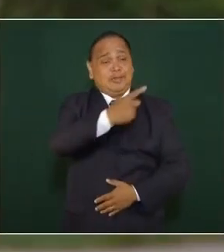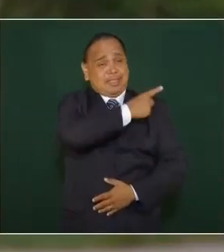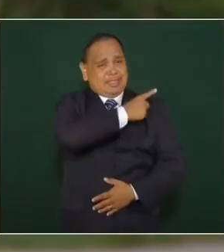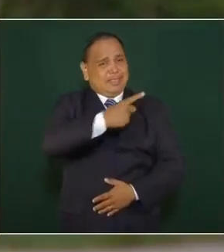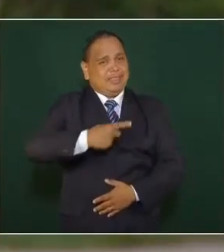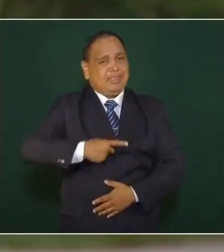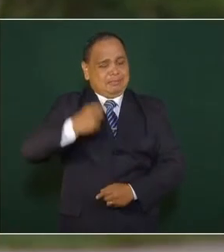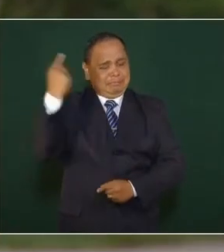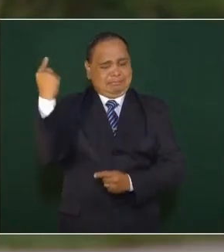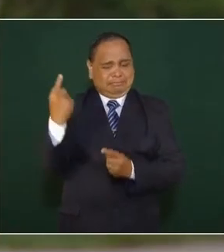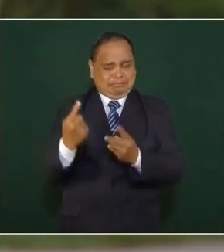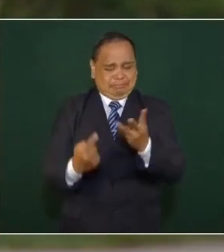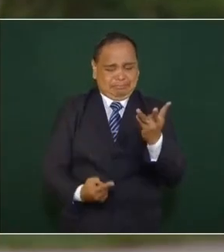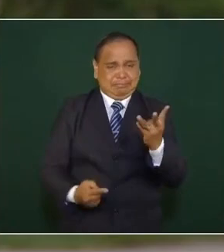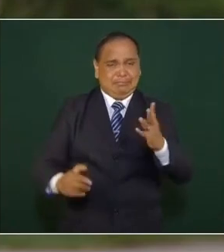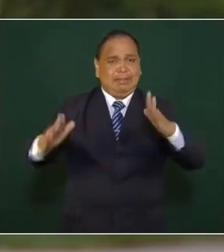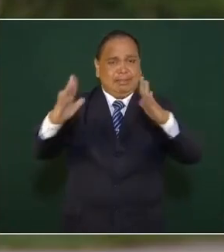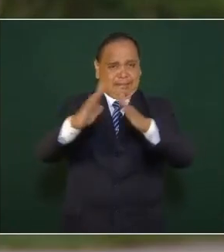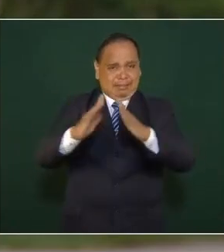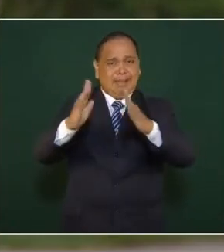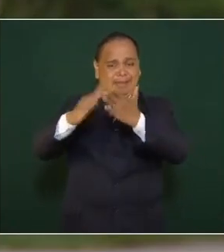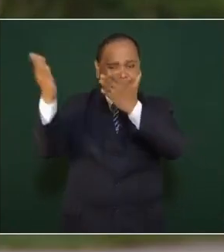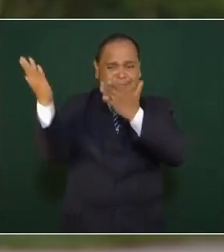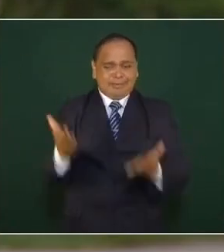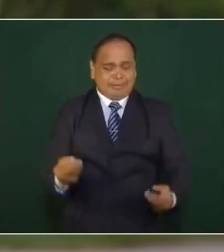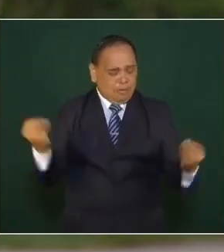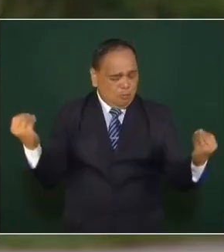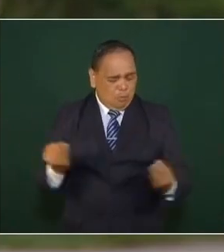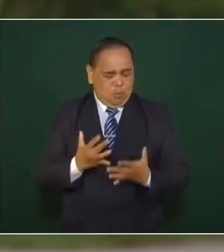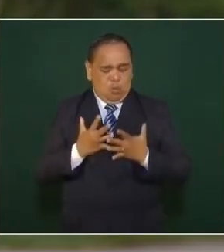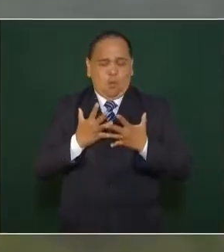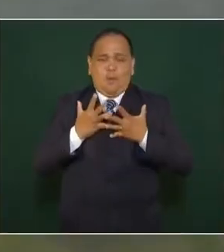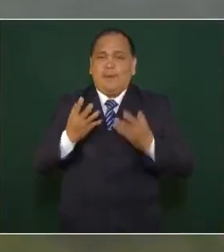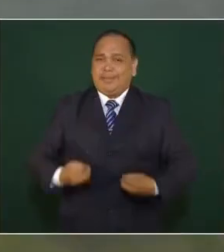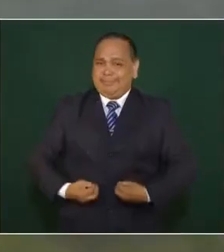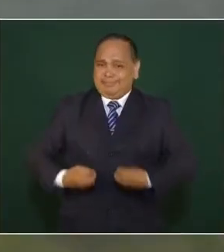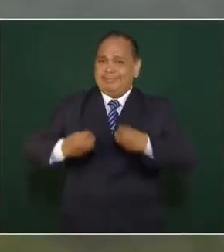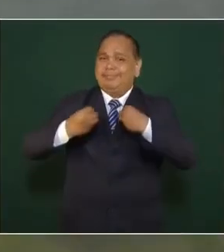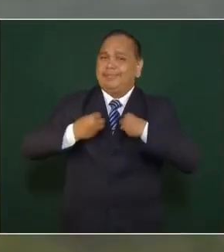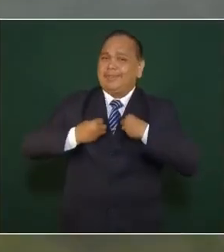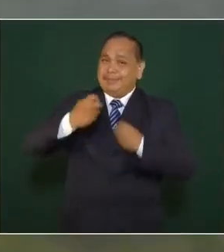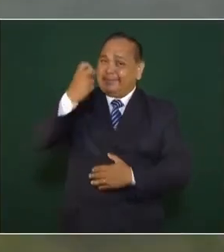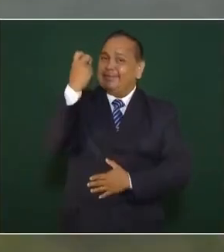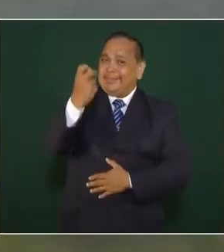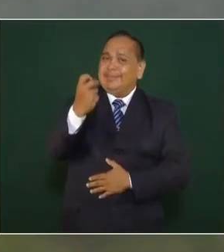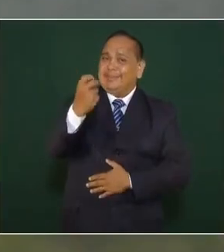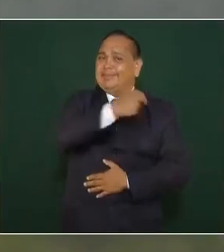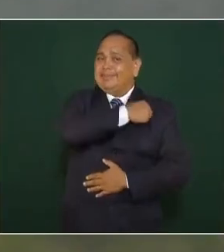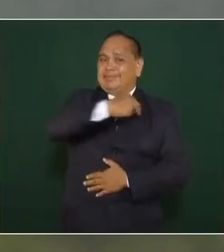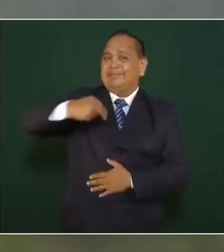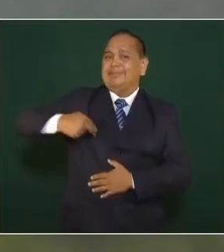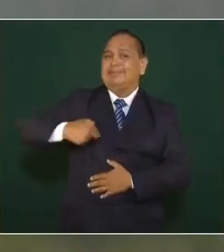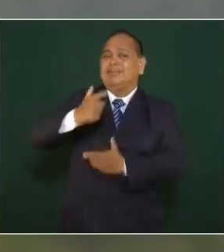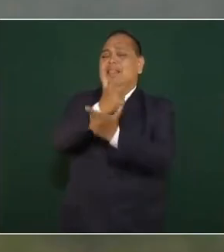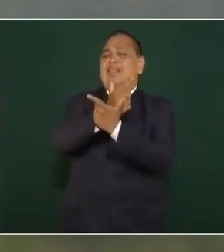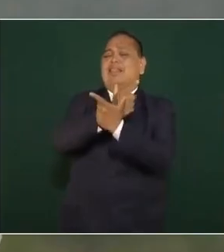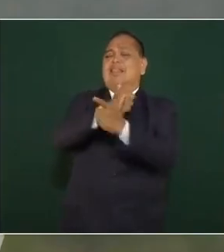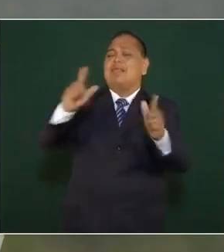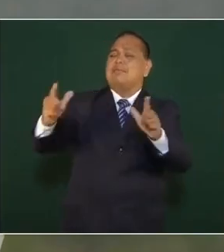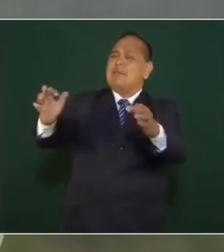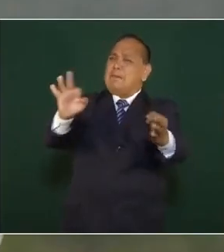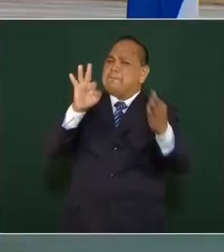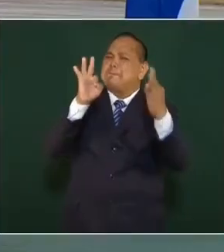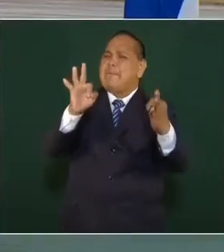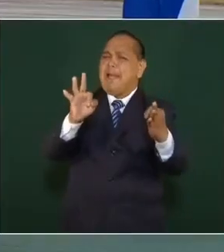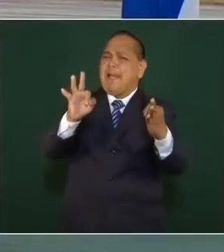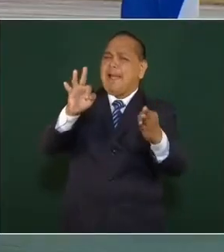hogar, inspiración, fuerzas y vías a los que pelearon por nuestra libertad hasta